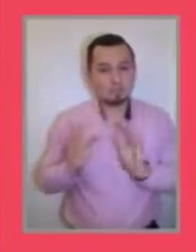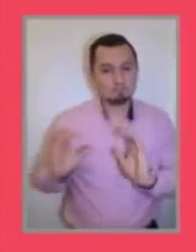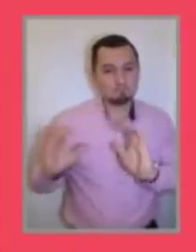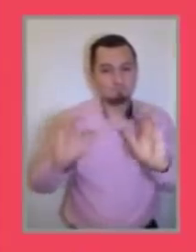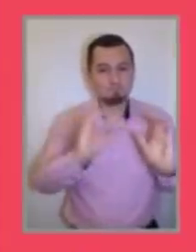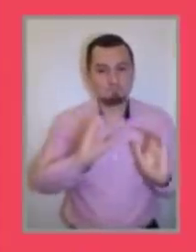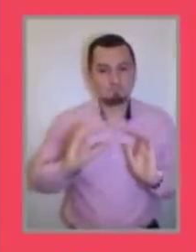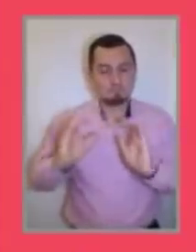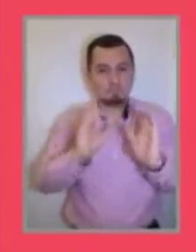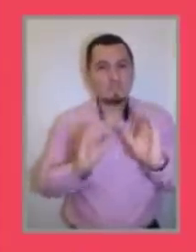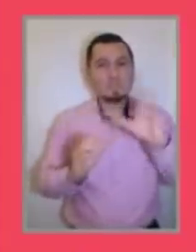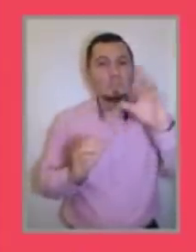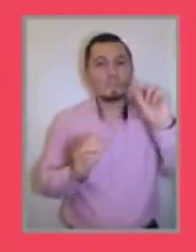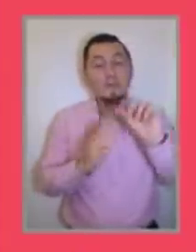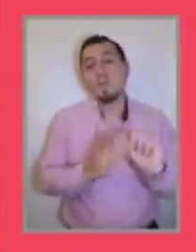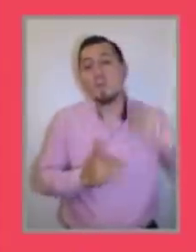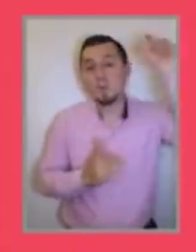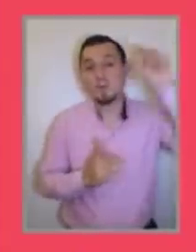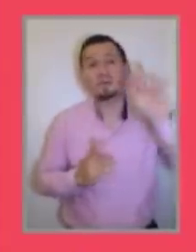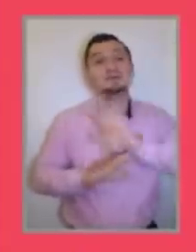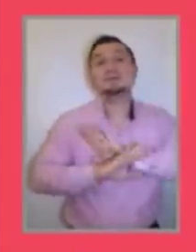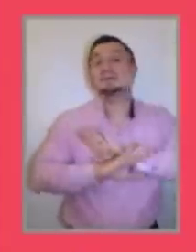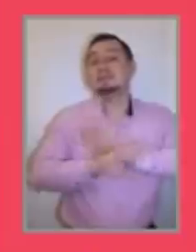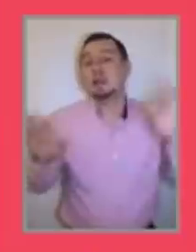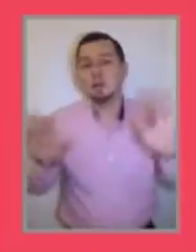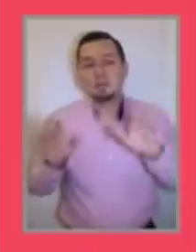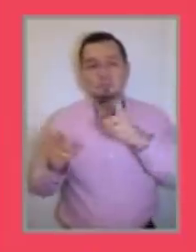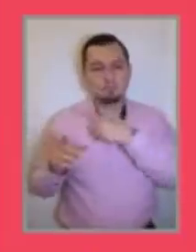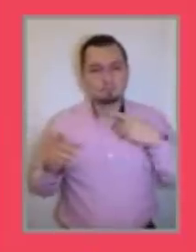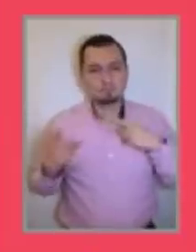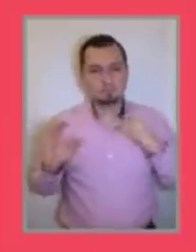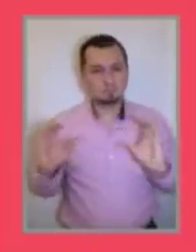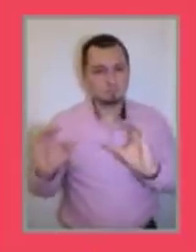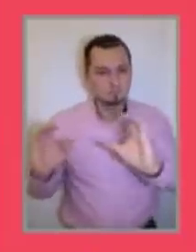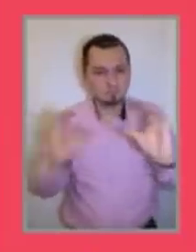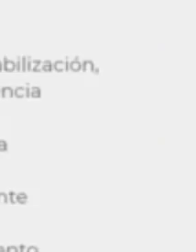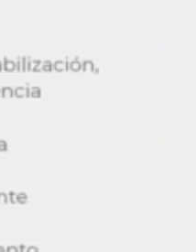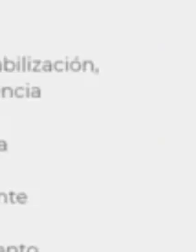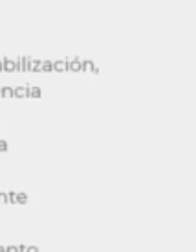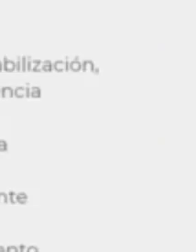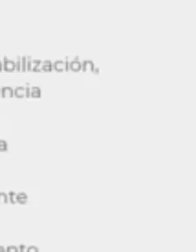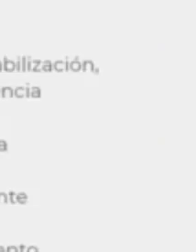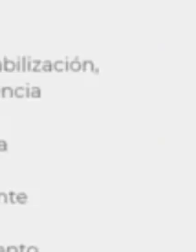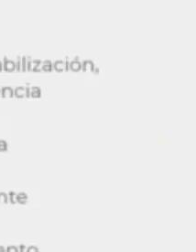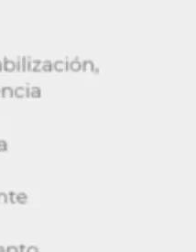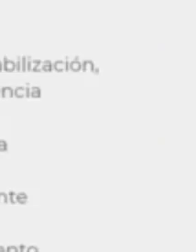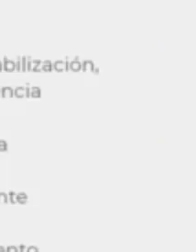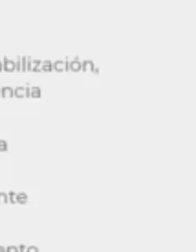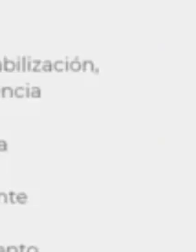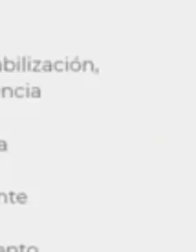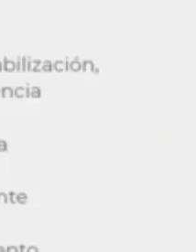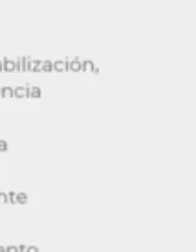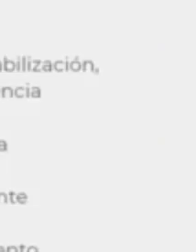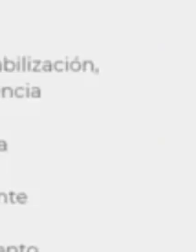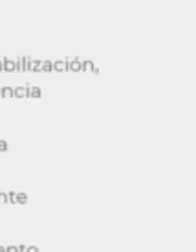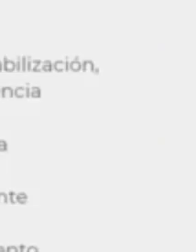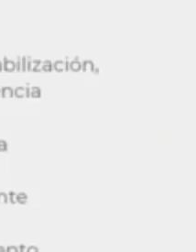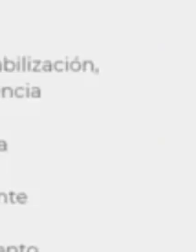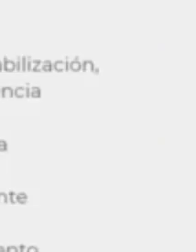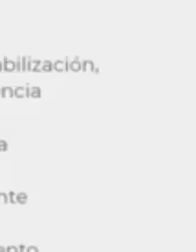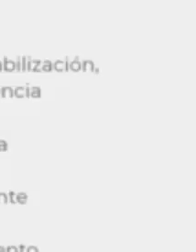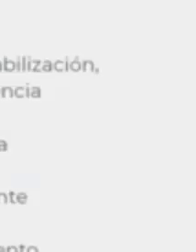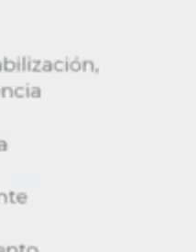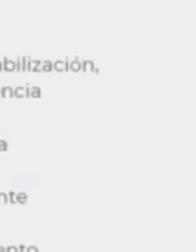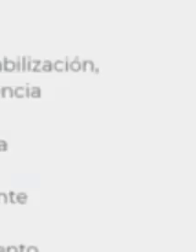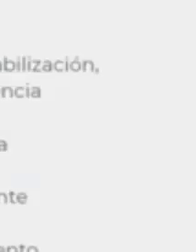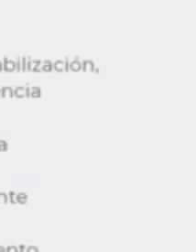podemos decir que esto ya terminó, pero sí podemos decir que nos encontramos en una fase estable, con